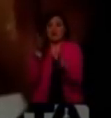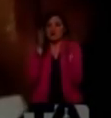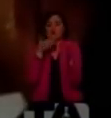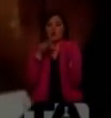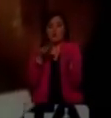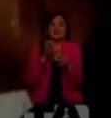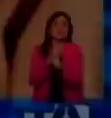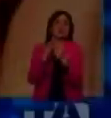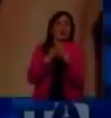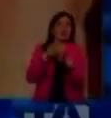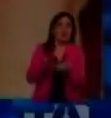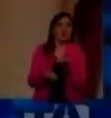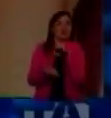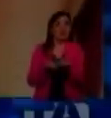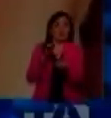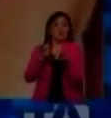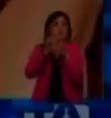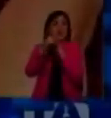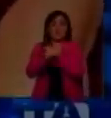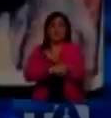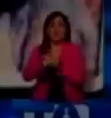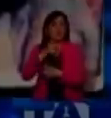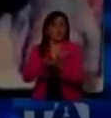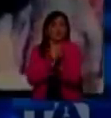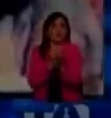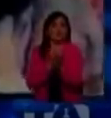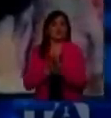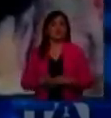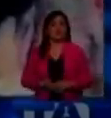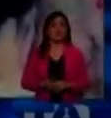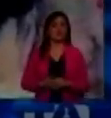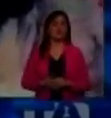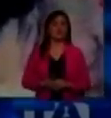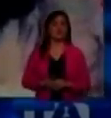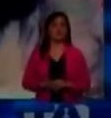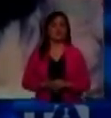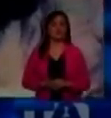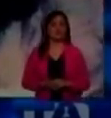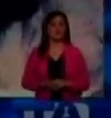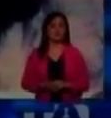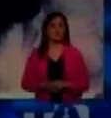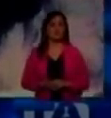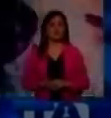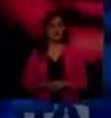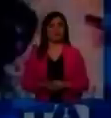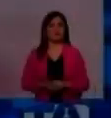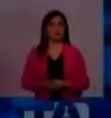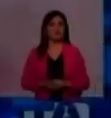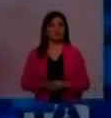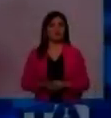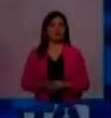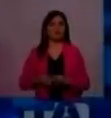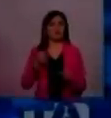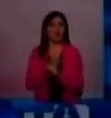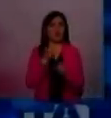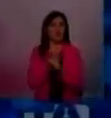atención, o sea, no había una ley que castigara ese tipo de actos. Entonces, ha sido un trabajo